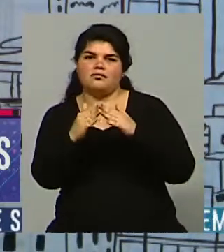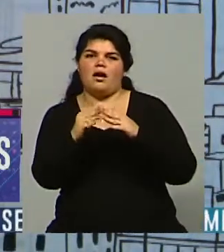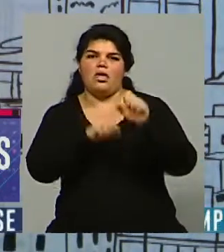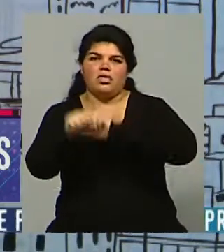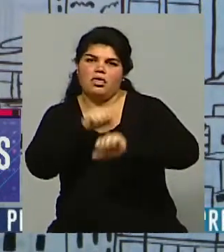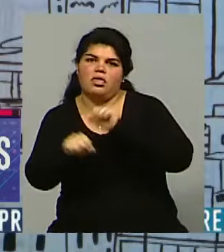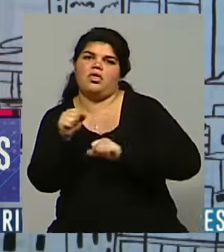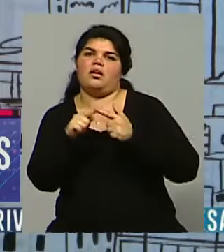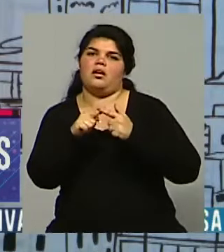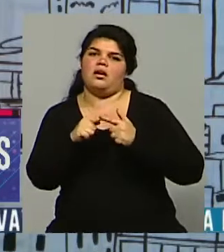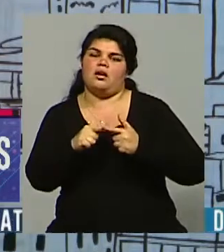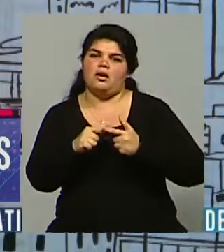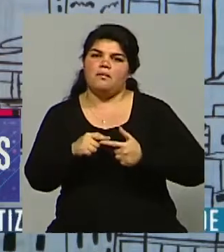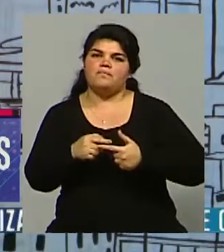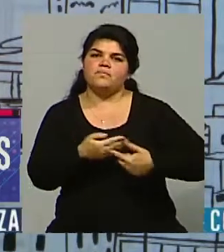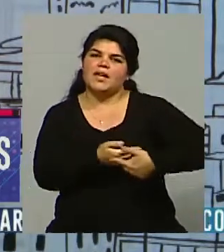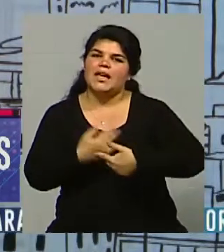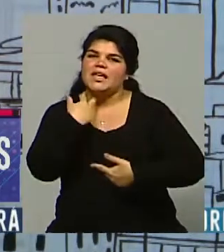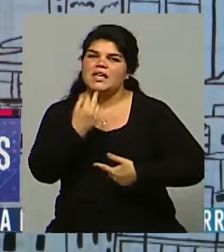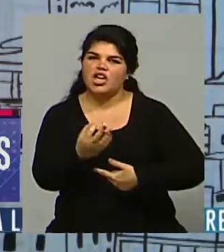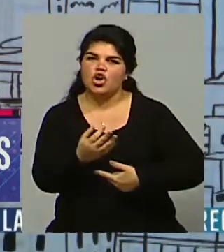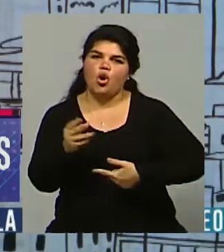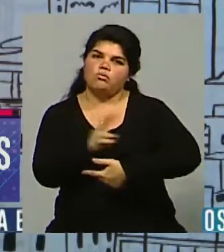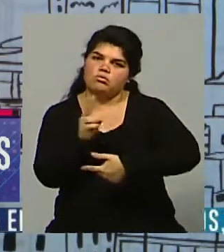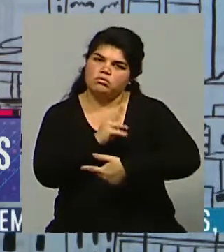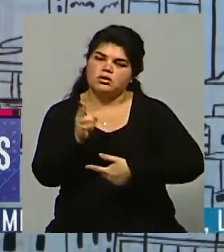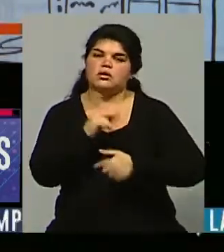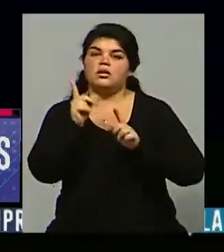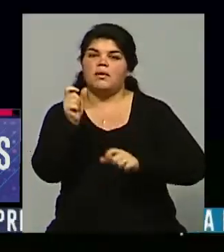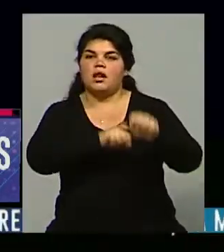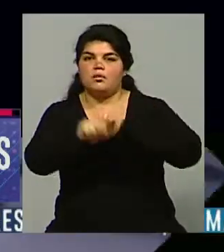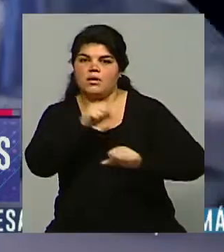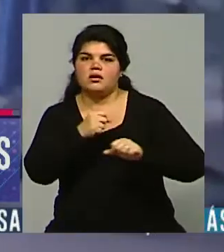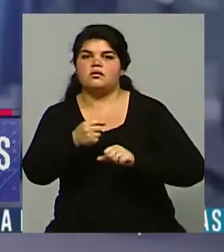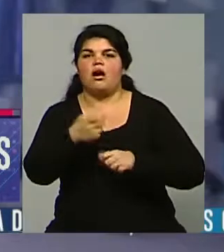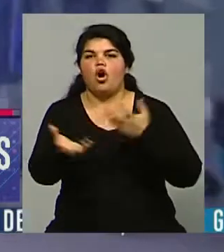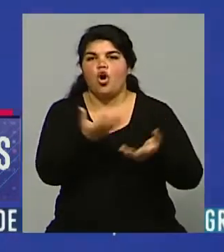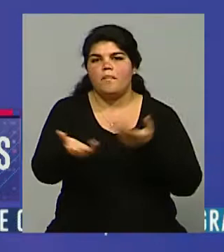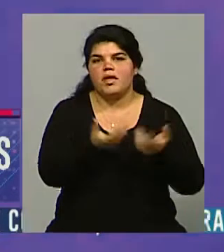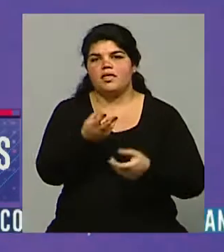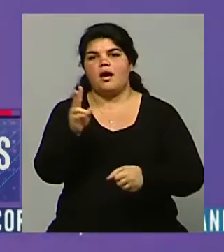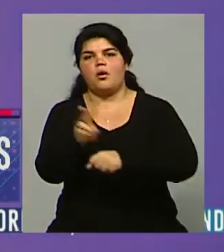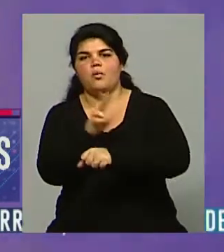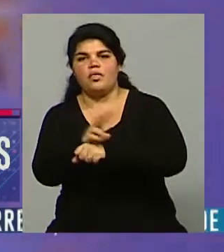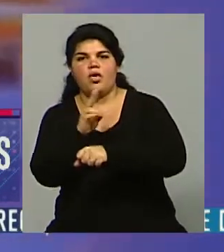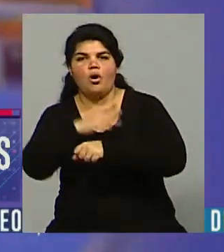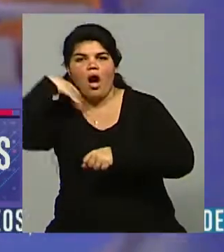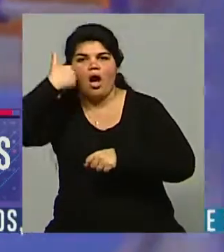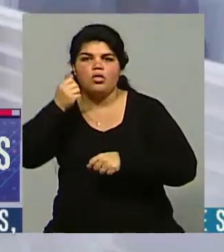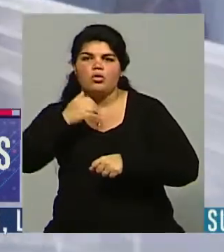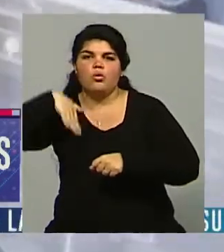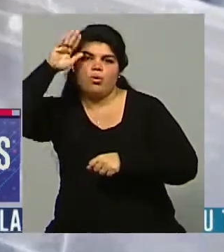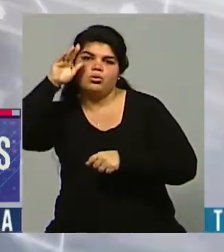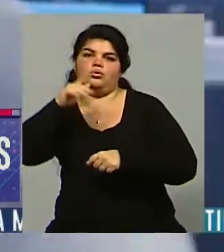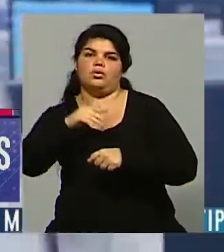de dedicarle más horas que los varones a la limpieza, al preparado de comida, al cuidado de niños, al cuidado de adultos mayores. La